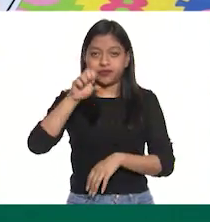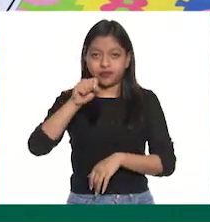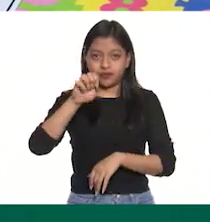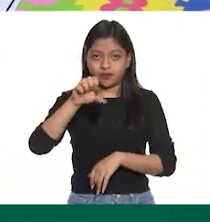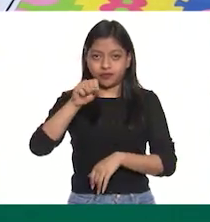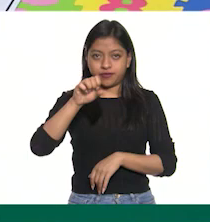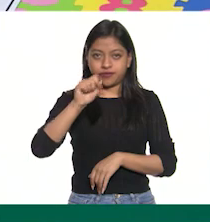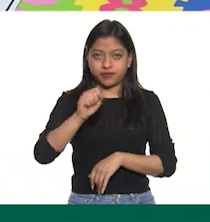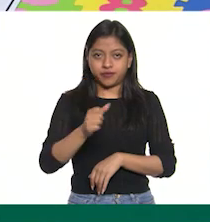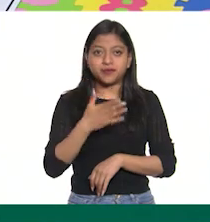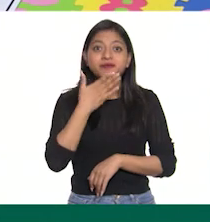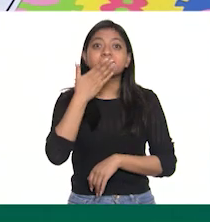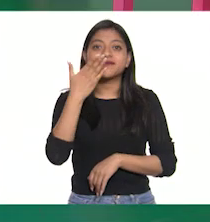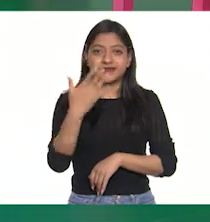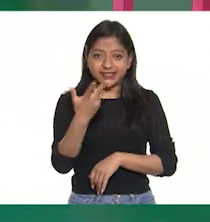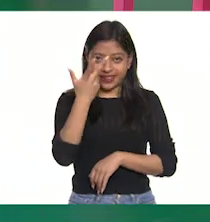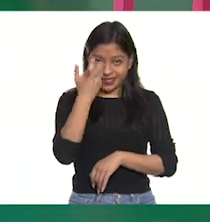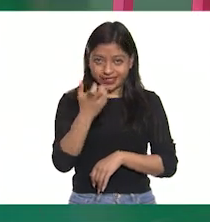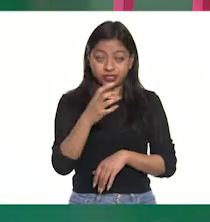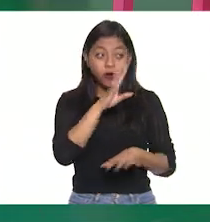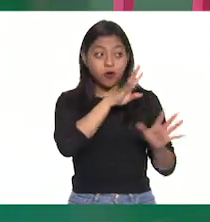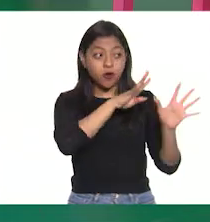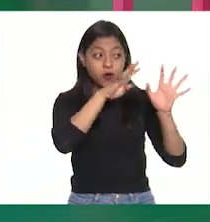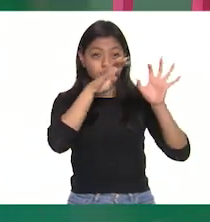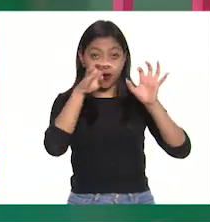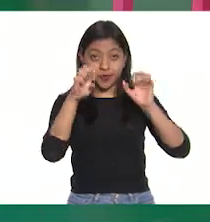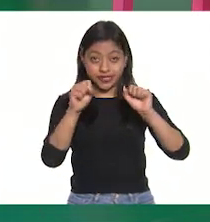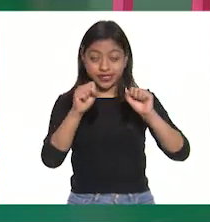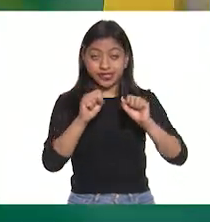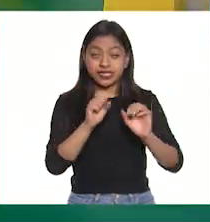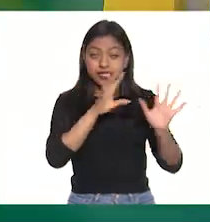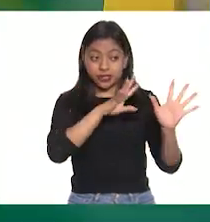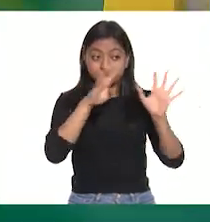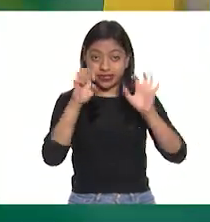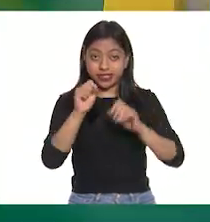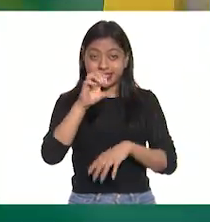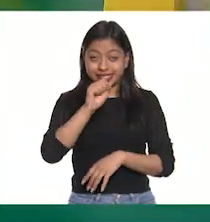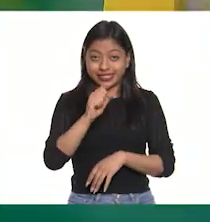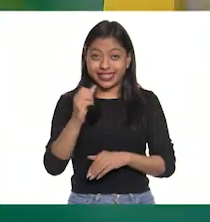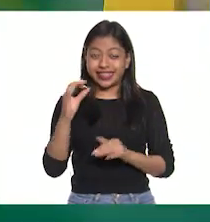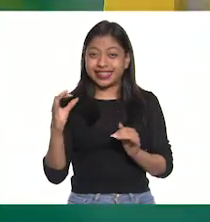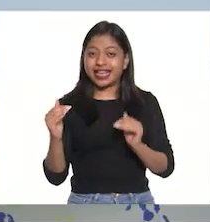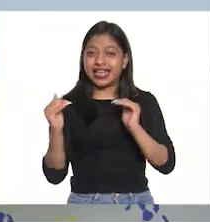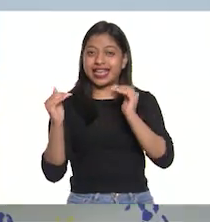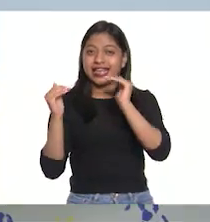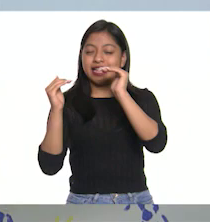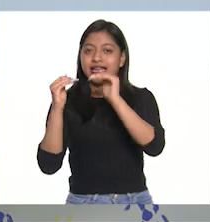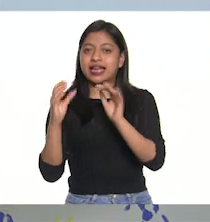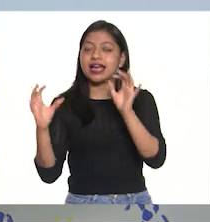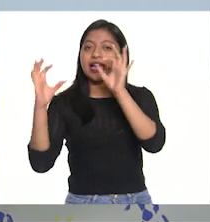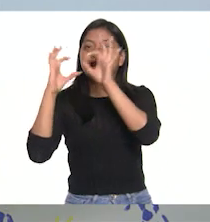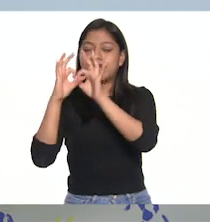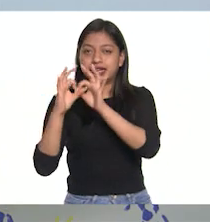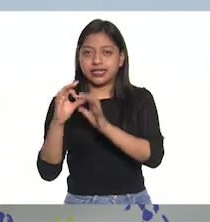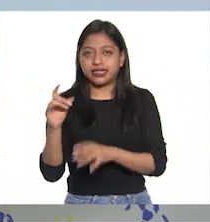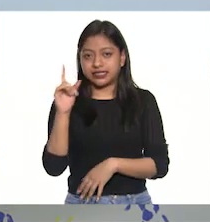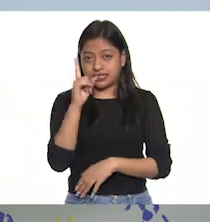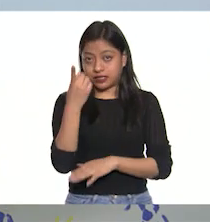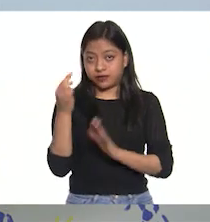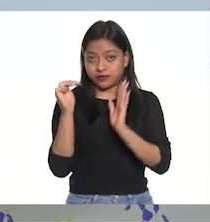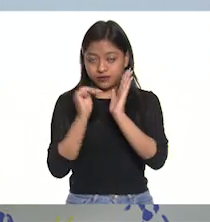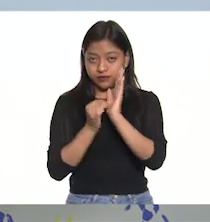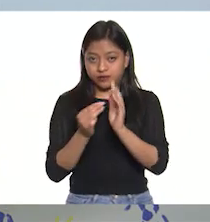960! ¡Wow! ¡Qué buena puntería tengo! Ok. Ale llegó a qué número?